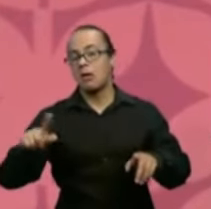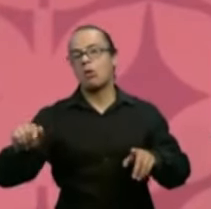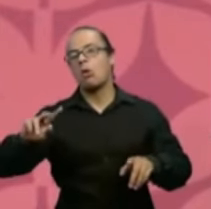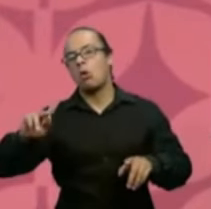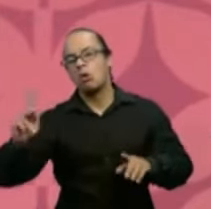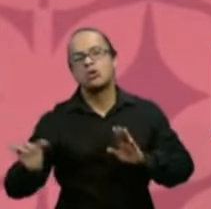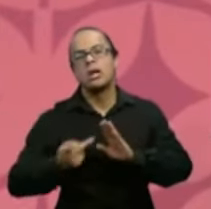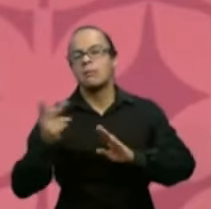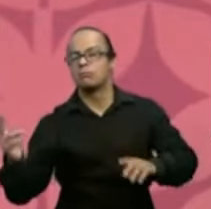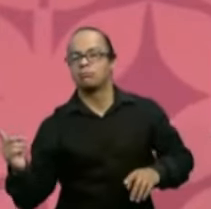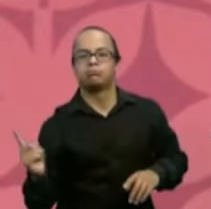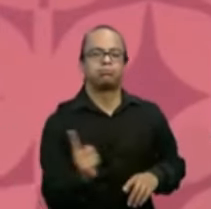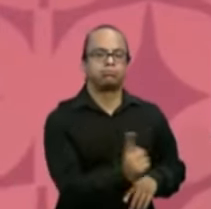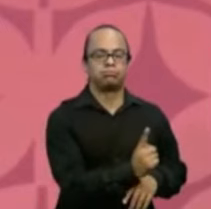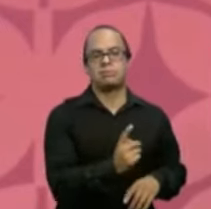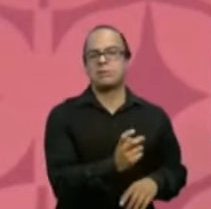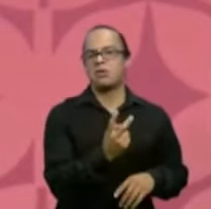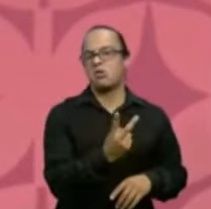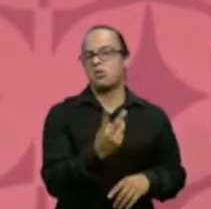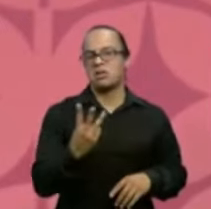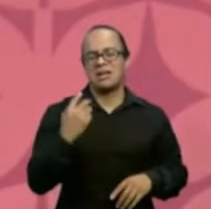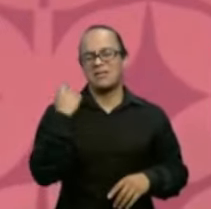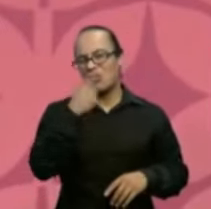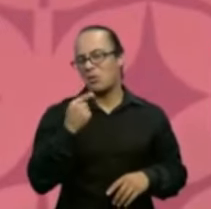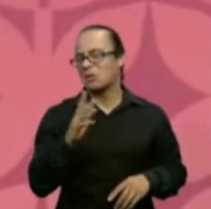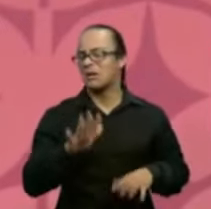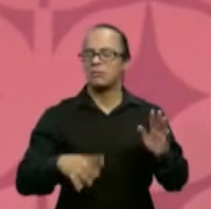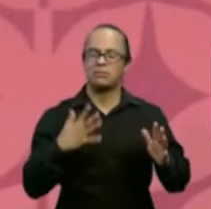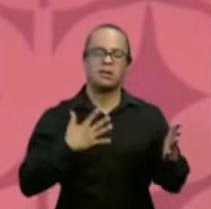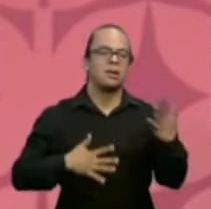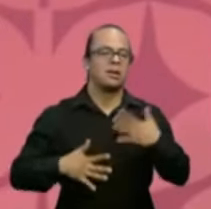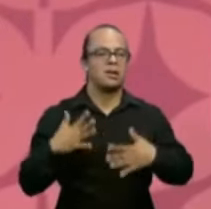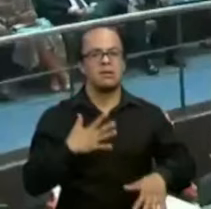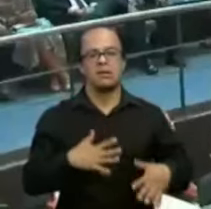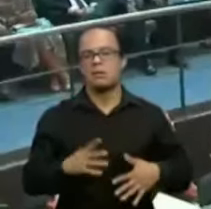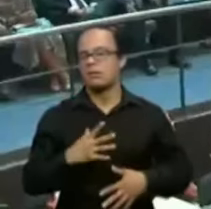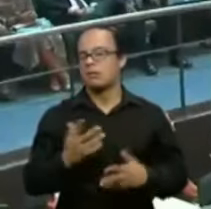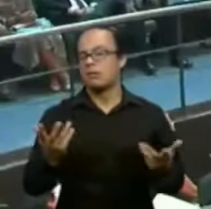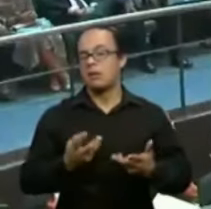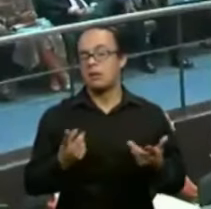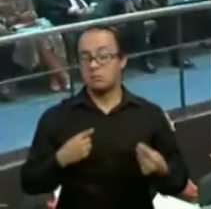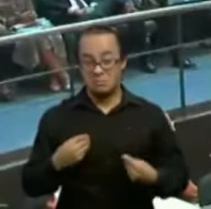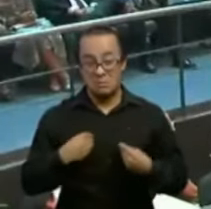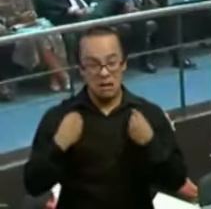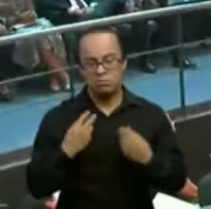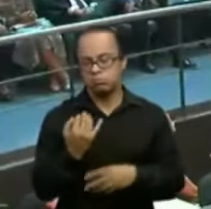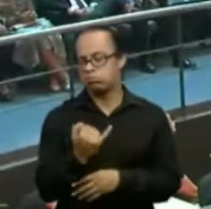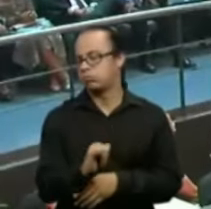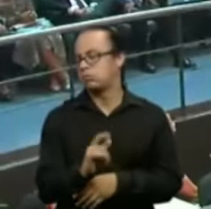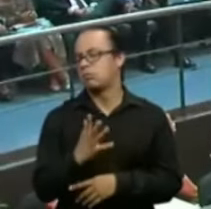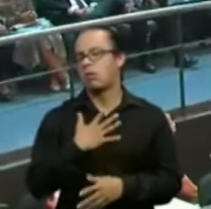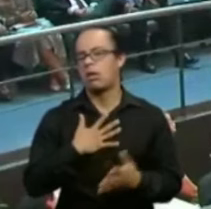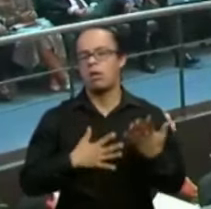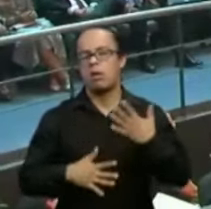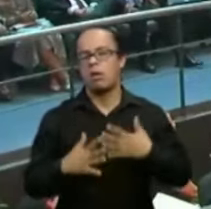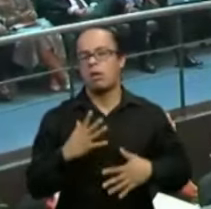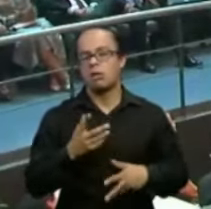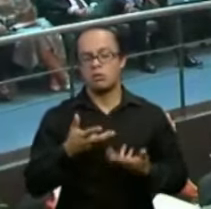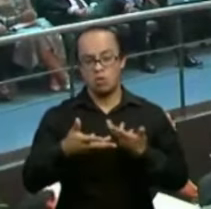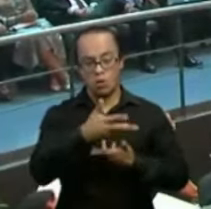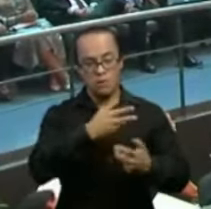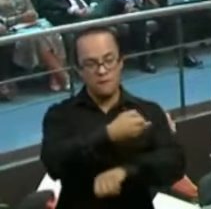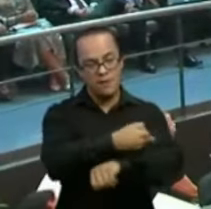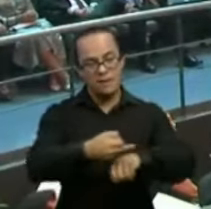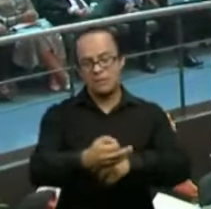otras 2 o 3 horas, que llegamos ya tan cansados que ya no tenemos calidad de vida, ni podemos también convivir con nuestra